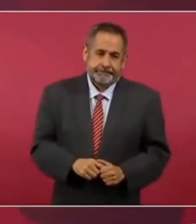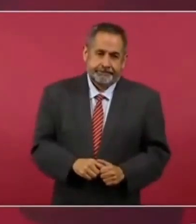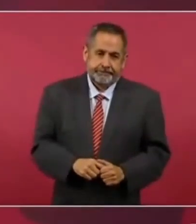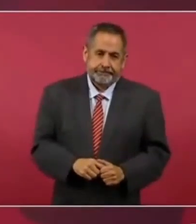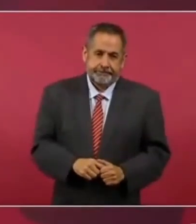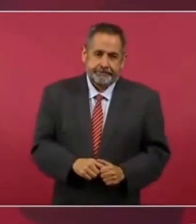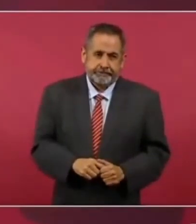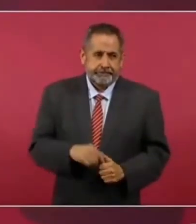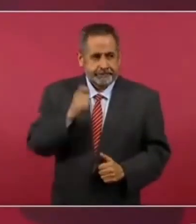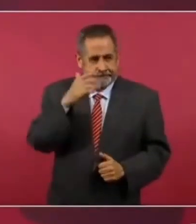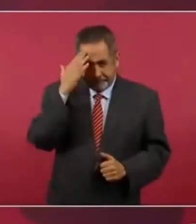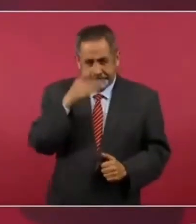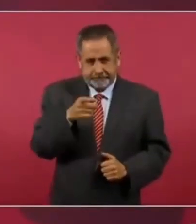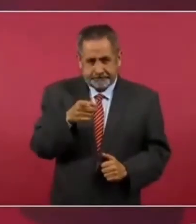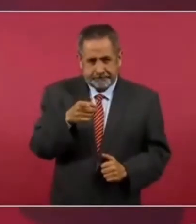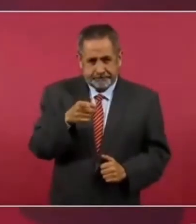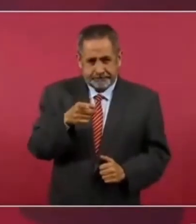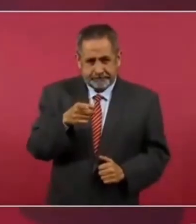Y saben,